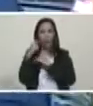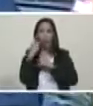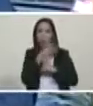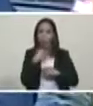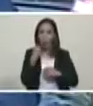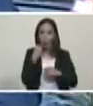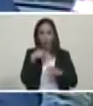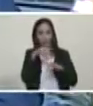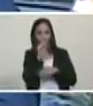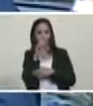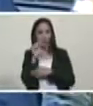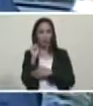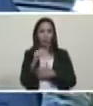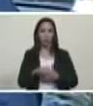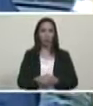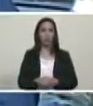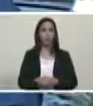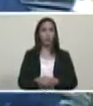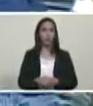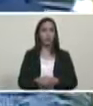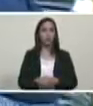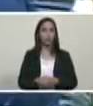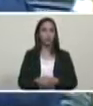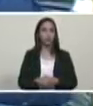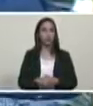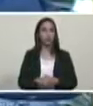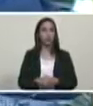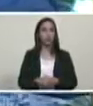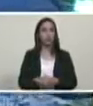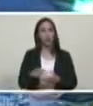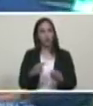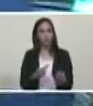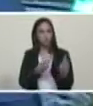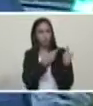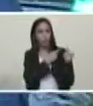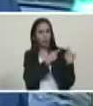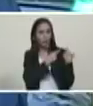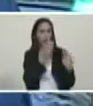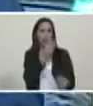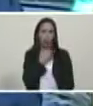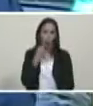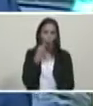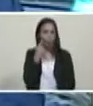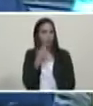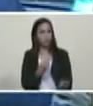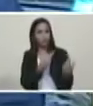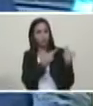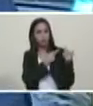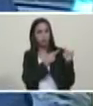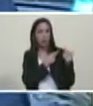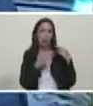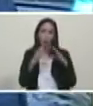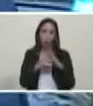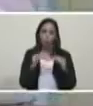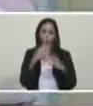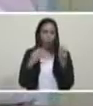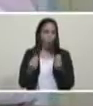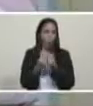de los jóvenes como Héctor Rodríguez, que asumen responsabilidades, y de la juventud, Pedro Infante, compañeros,